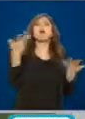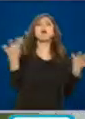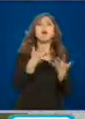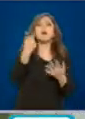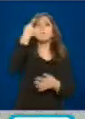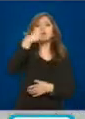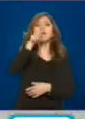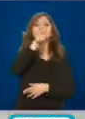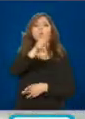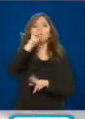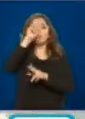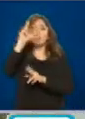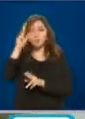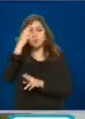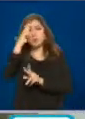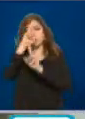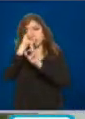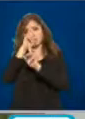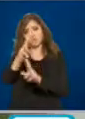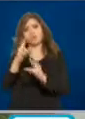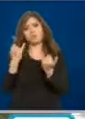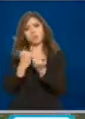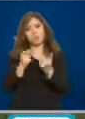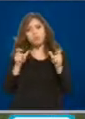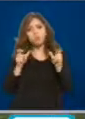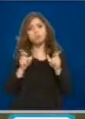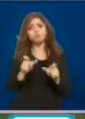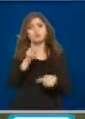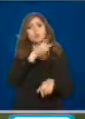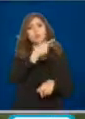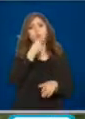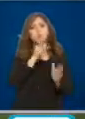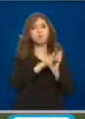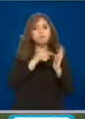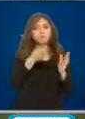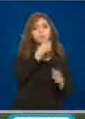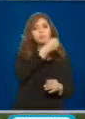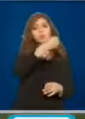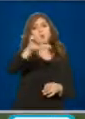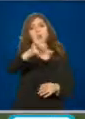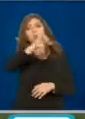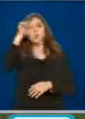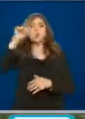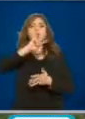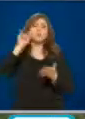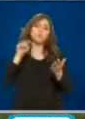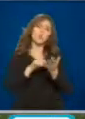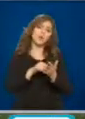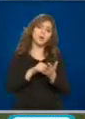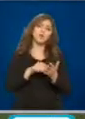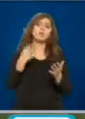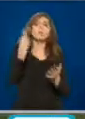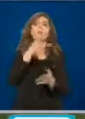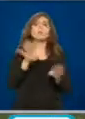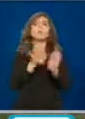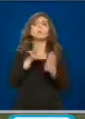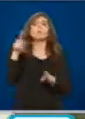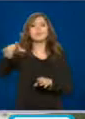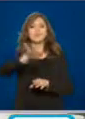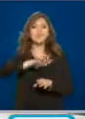la tolerancia, ya que les den seguridad a los periodistas críticos en otras partes que hay por ahí, como